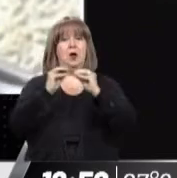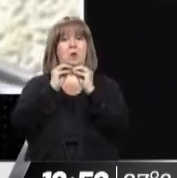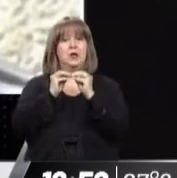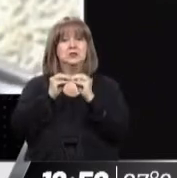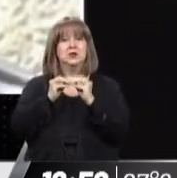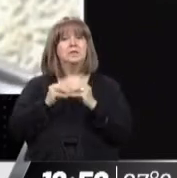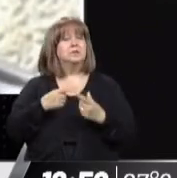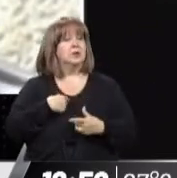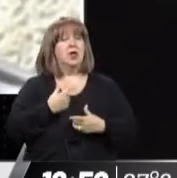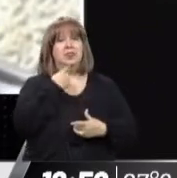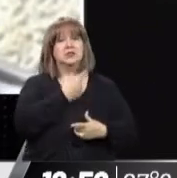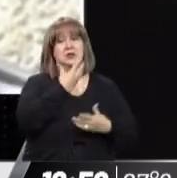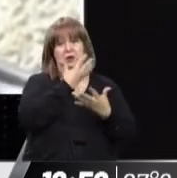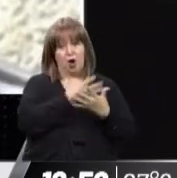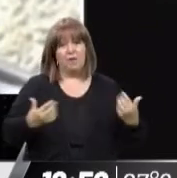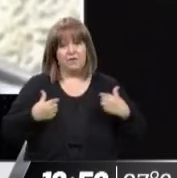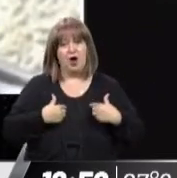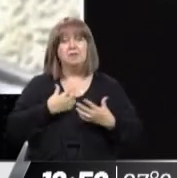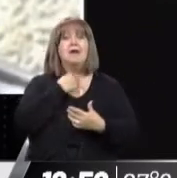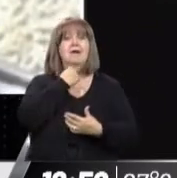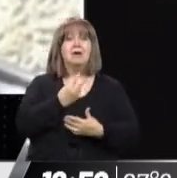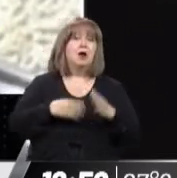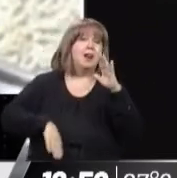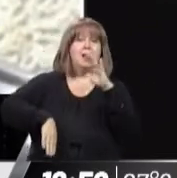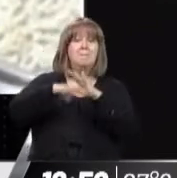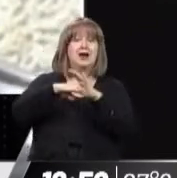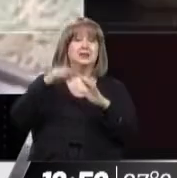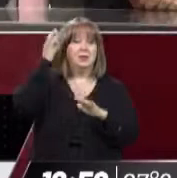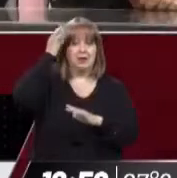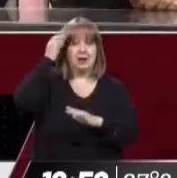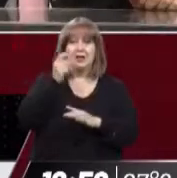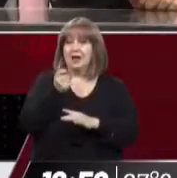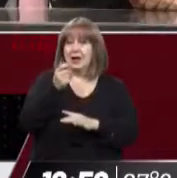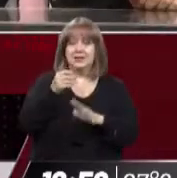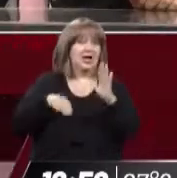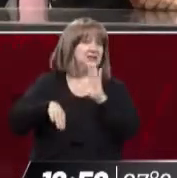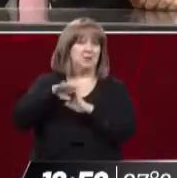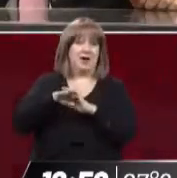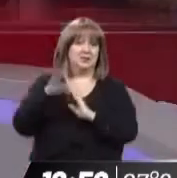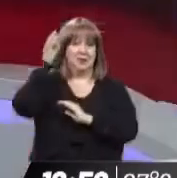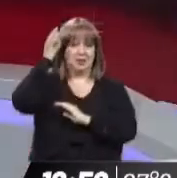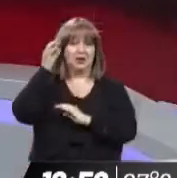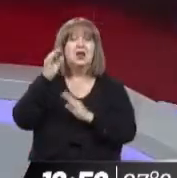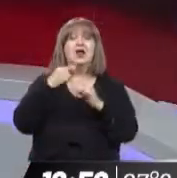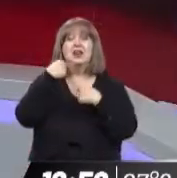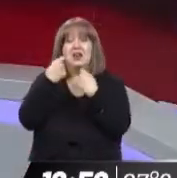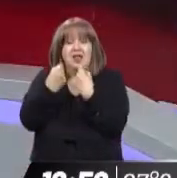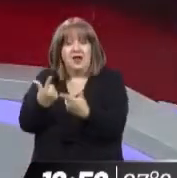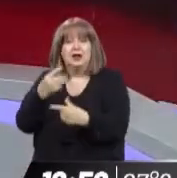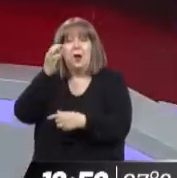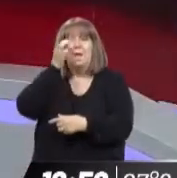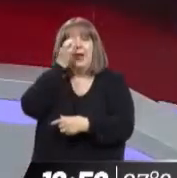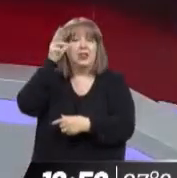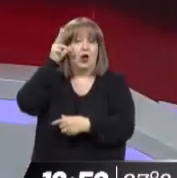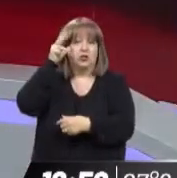quedó conforme porque le otorgaron casi la máxima, que la máxima son 30 años. Gracias, Sofía. Gracias. A ustedes.